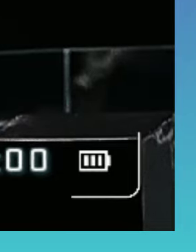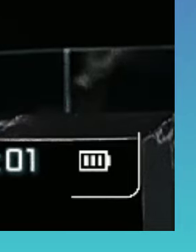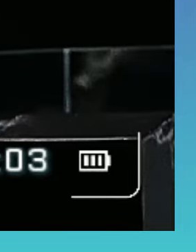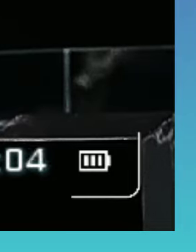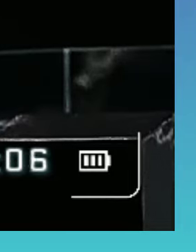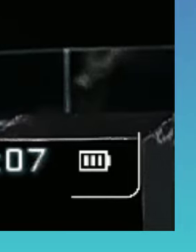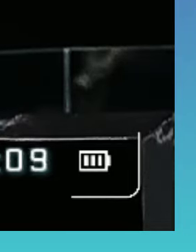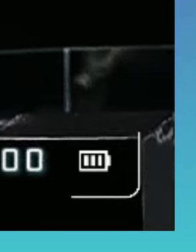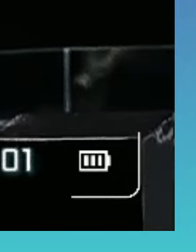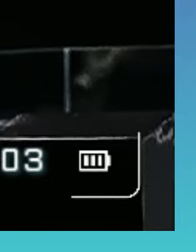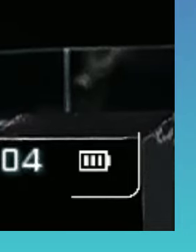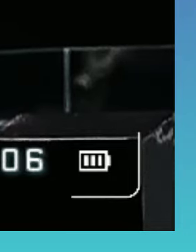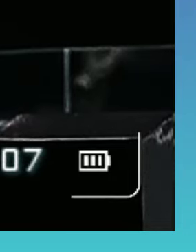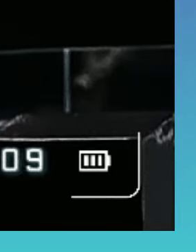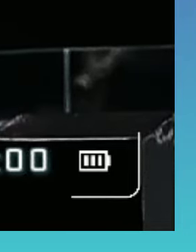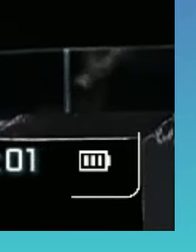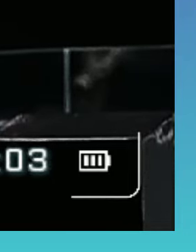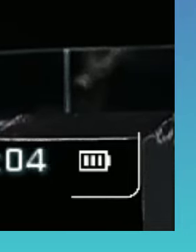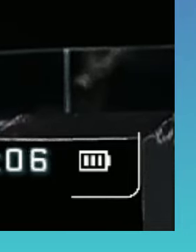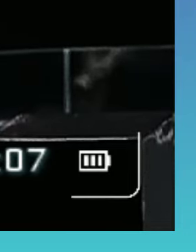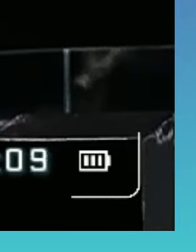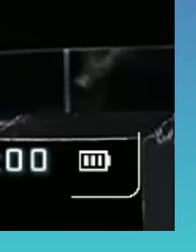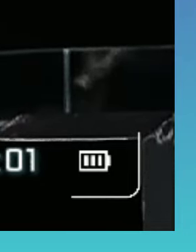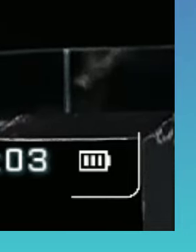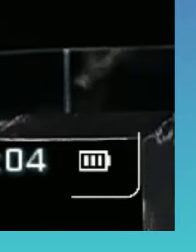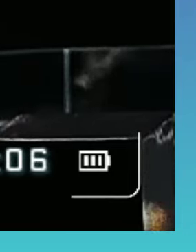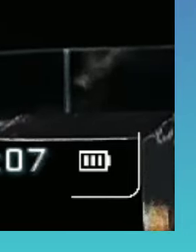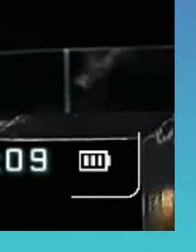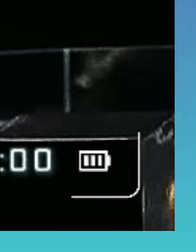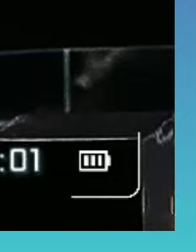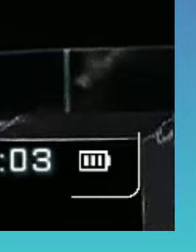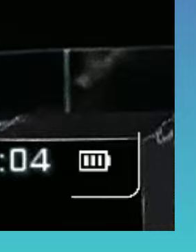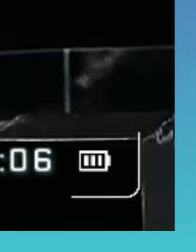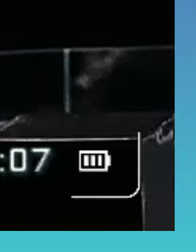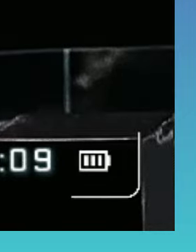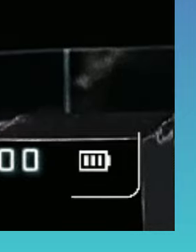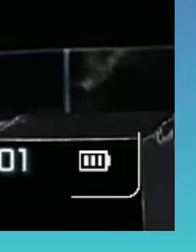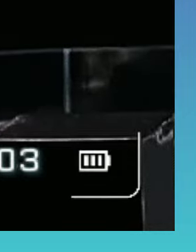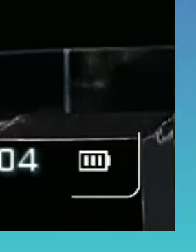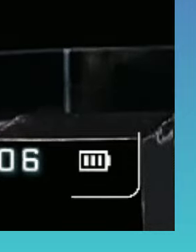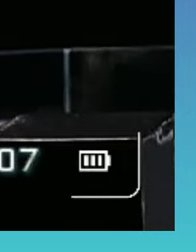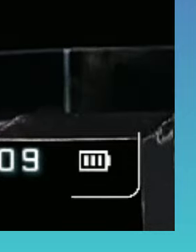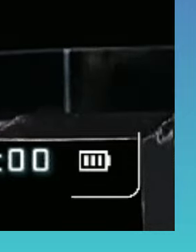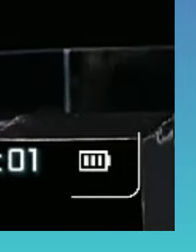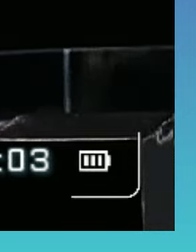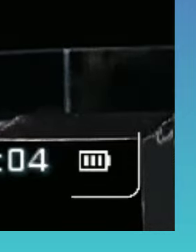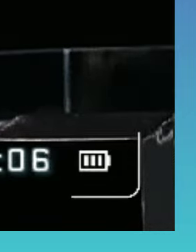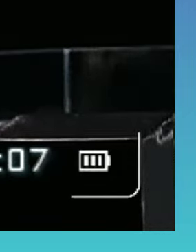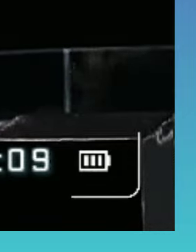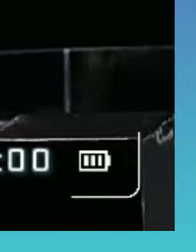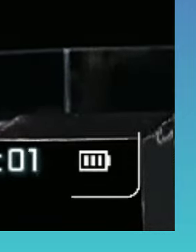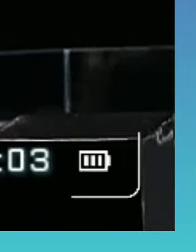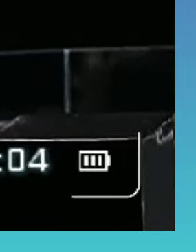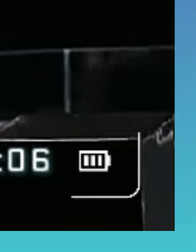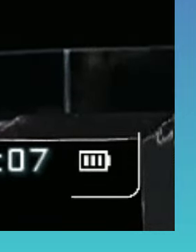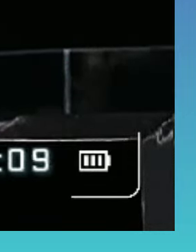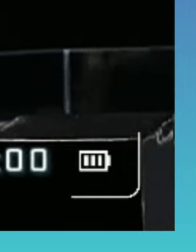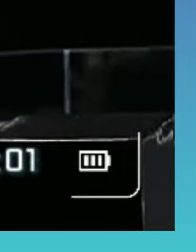parlamentario, pero es normal por su desesperación. Conocí buenos abogados del PAN,